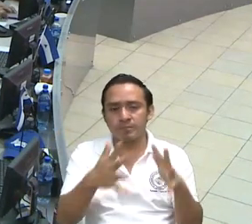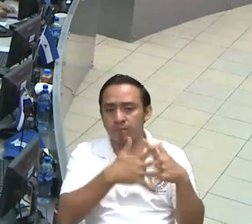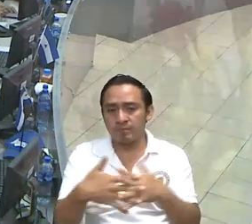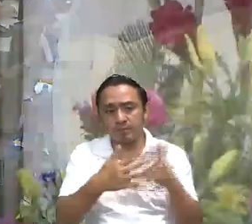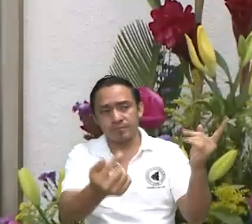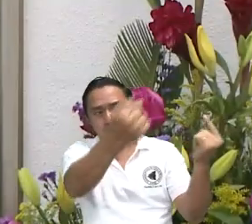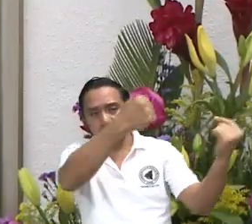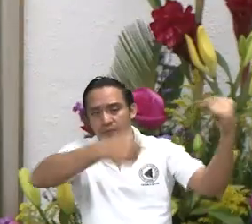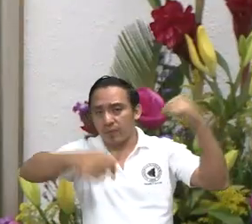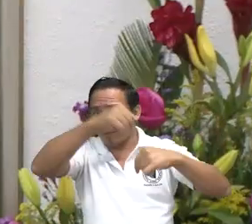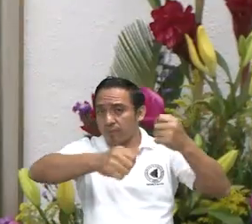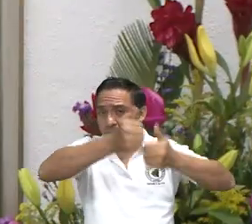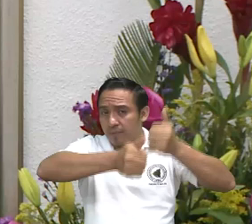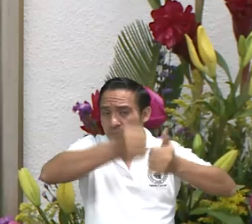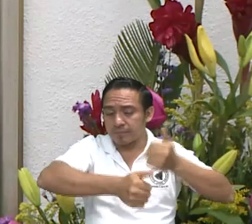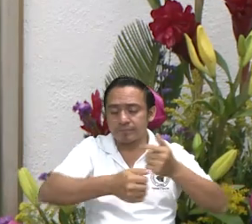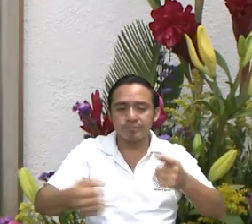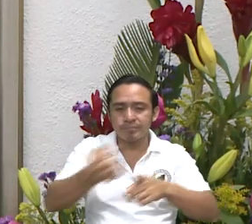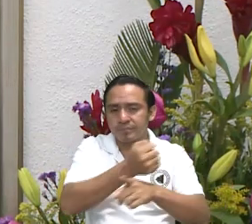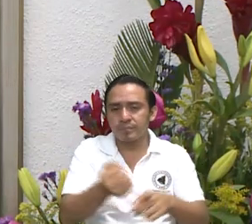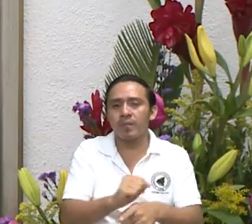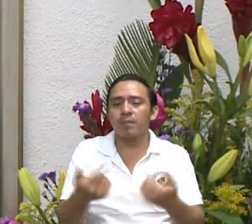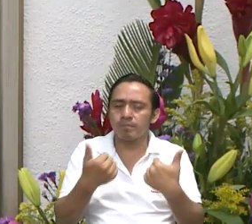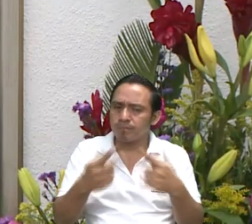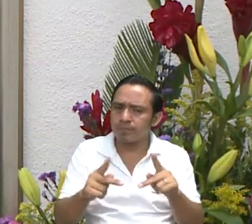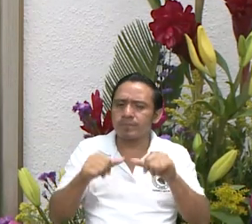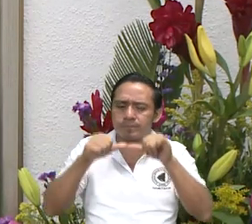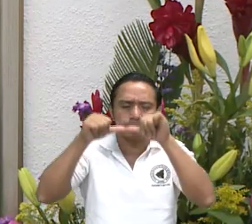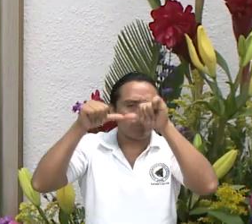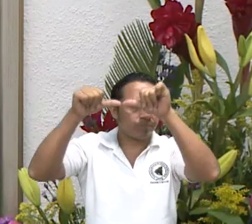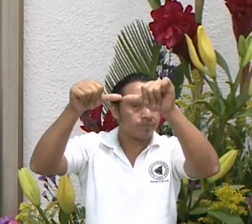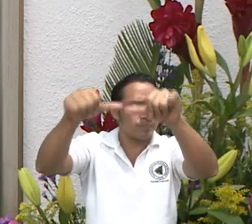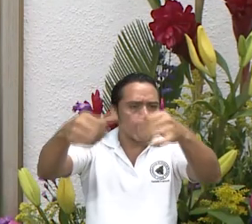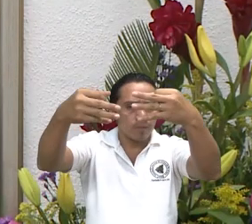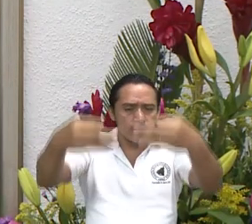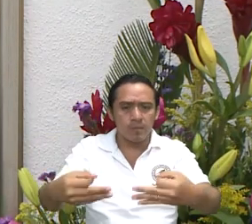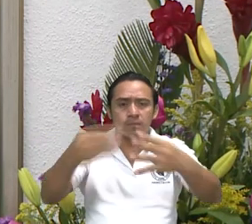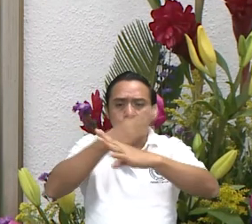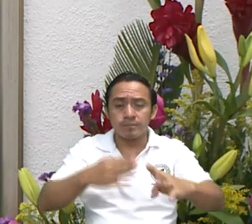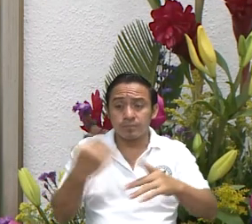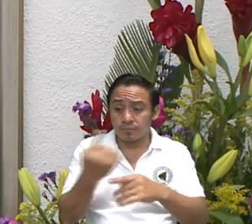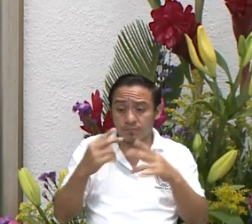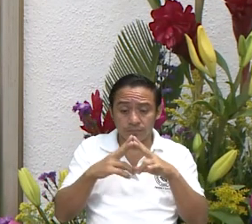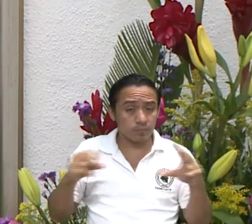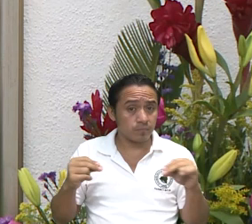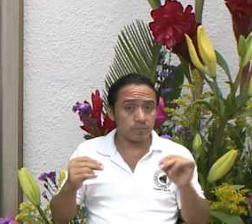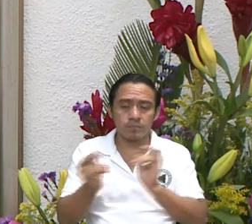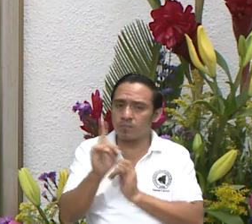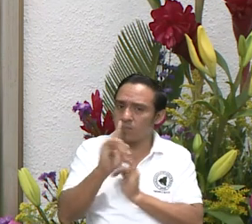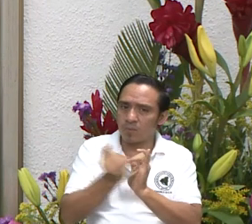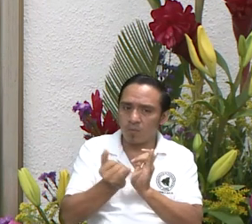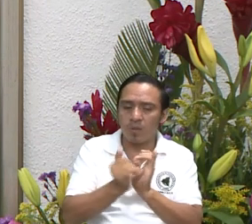los Estados Unidos de América y preservamos la paz, no solo en nuestro territorio, sino también